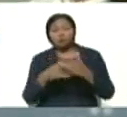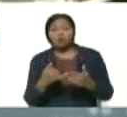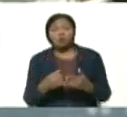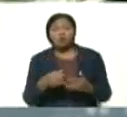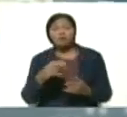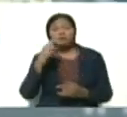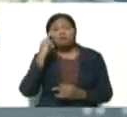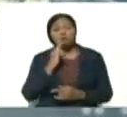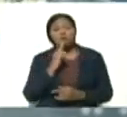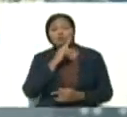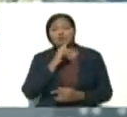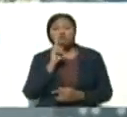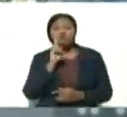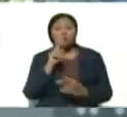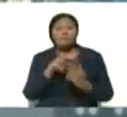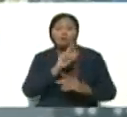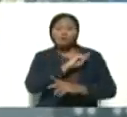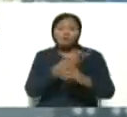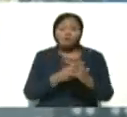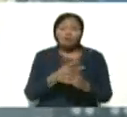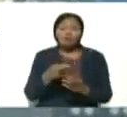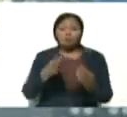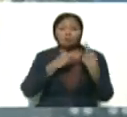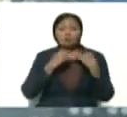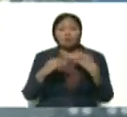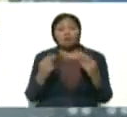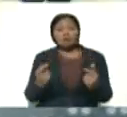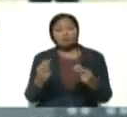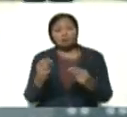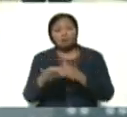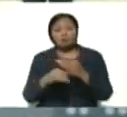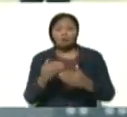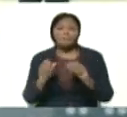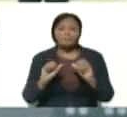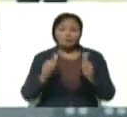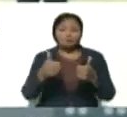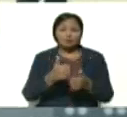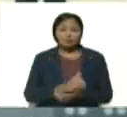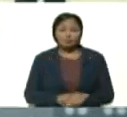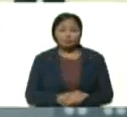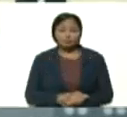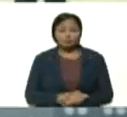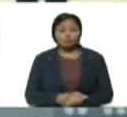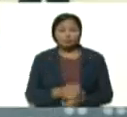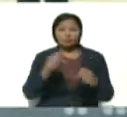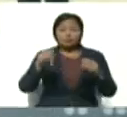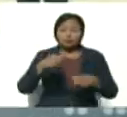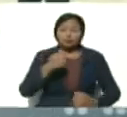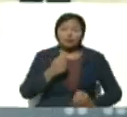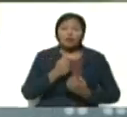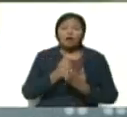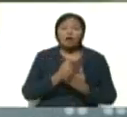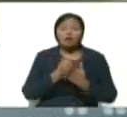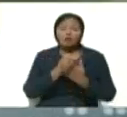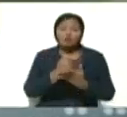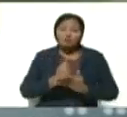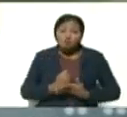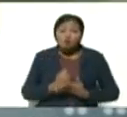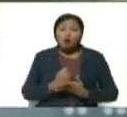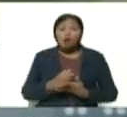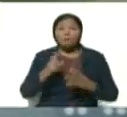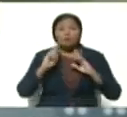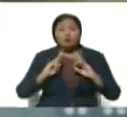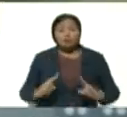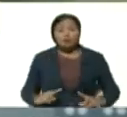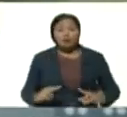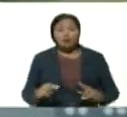Simón Bolívar, y con las fuerzas de tarea activadas, pues comenzamos esta ayuda humanitaria al pueblo de